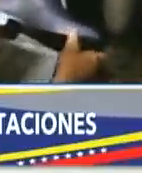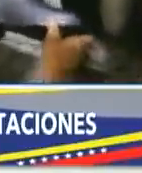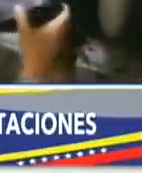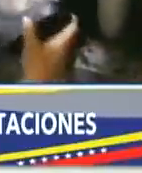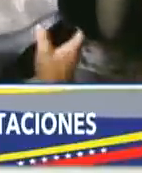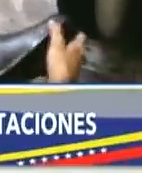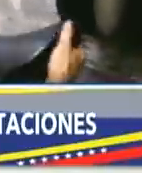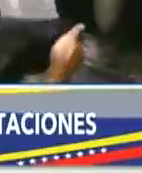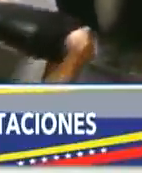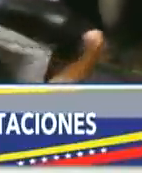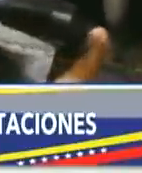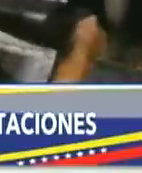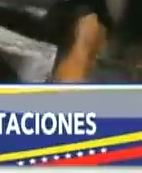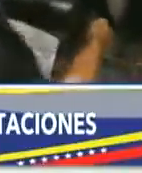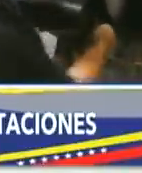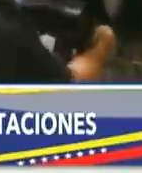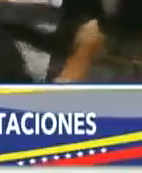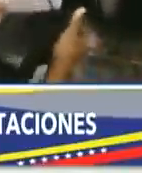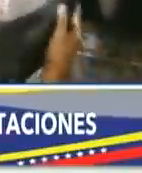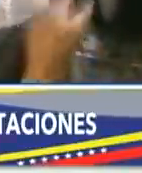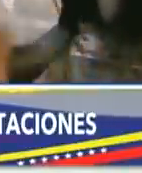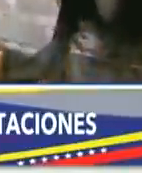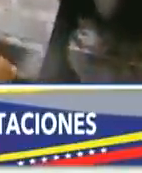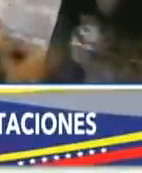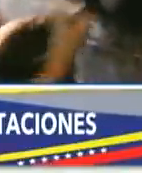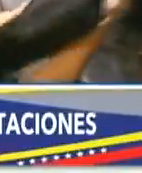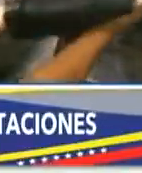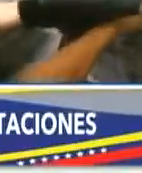Diversificación de exportaciones, ¿te suena? Me suena.